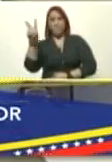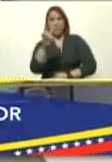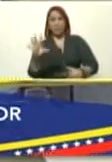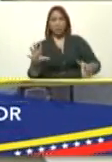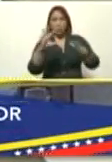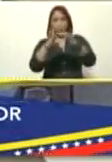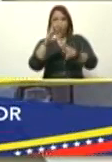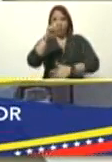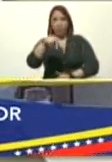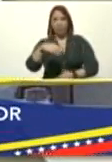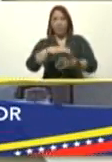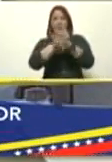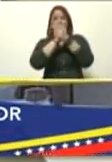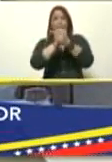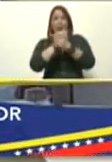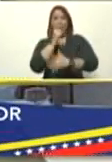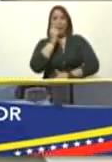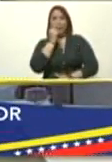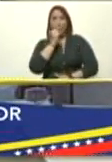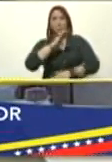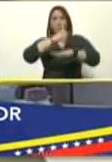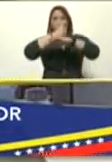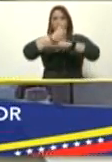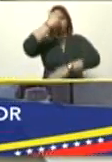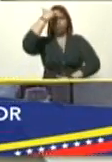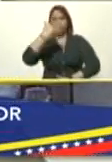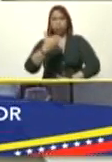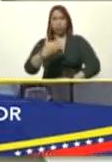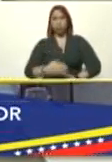el compañero general en jefe,